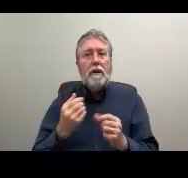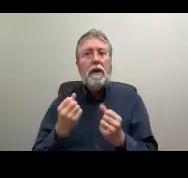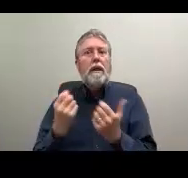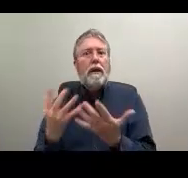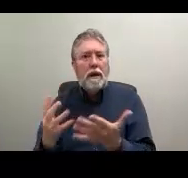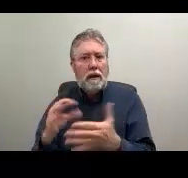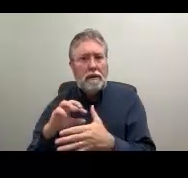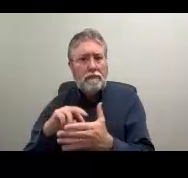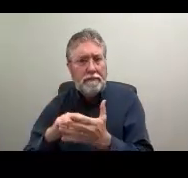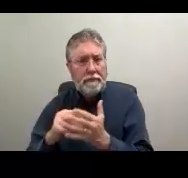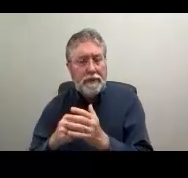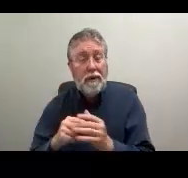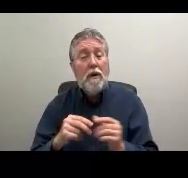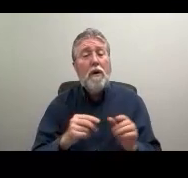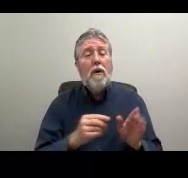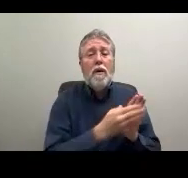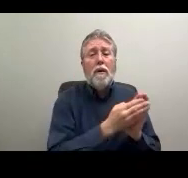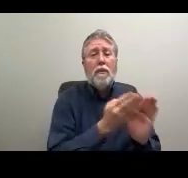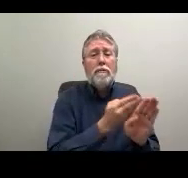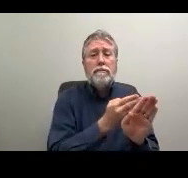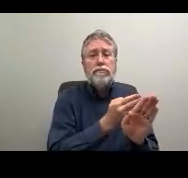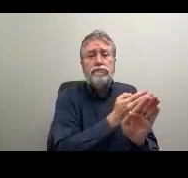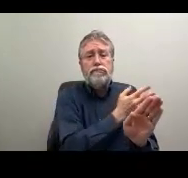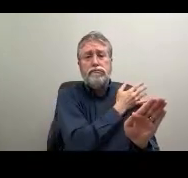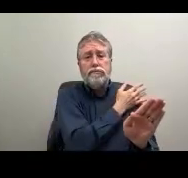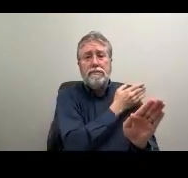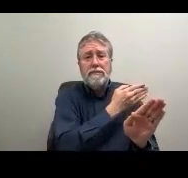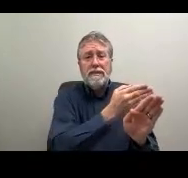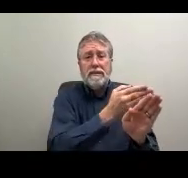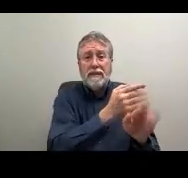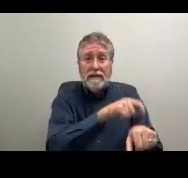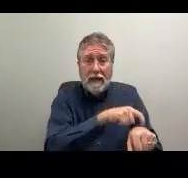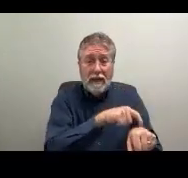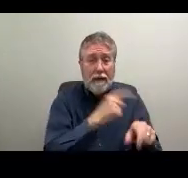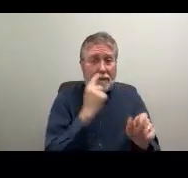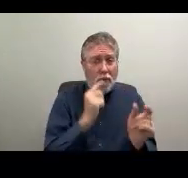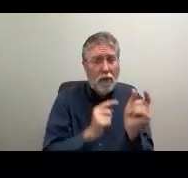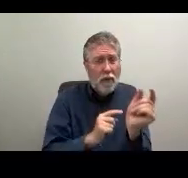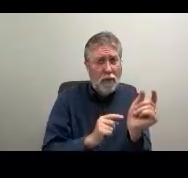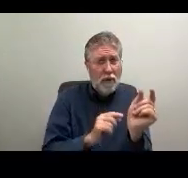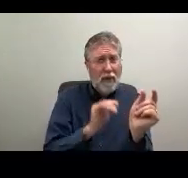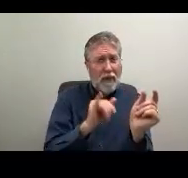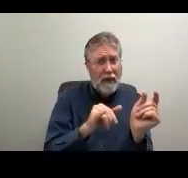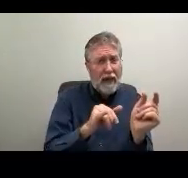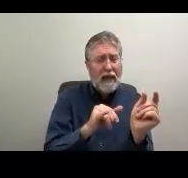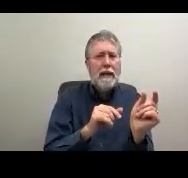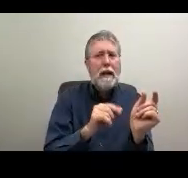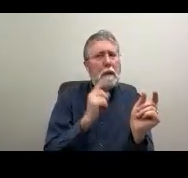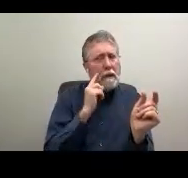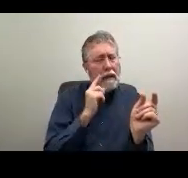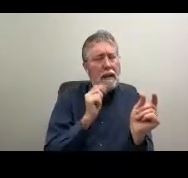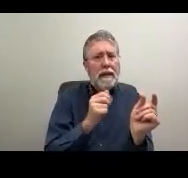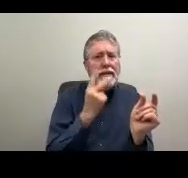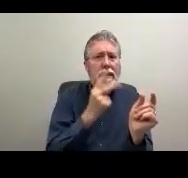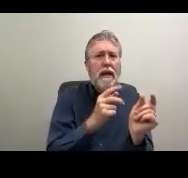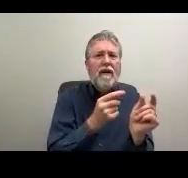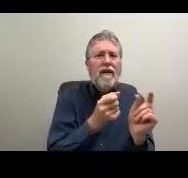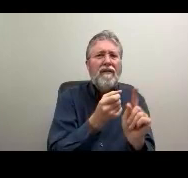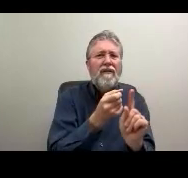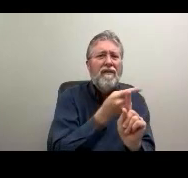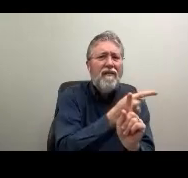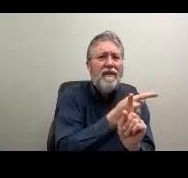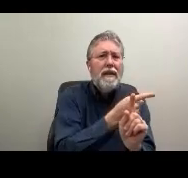del tiempo. Por ejemplo, ¿cuál es la variabilidad? ¿Cuáles son las tendencias en anomalías, como mencionó Peter?